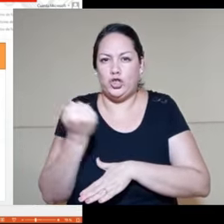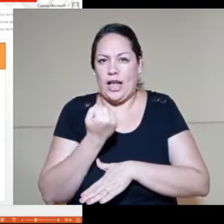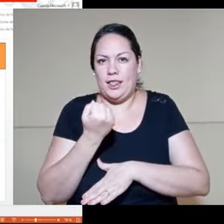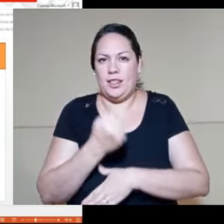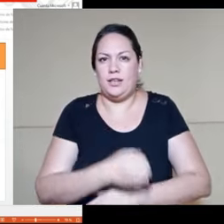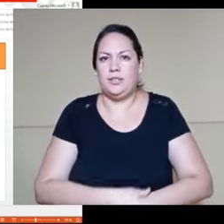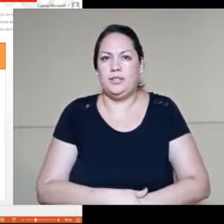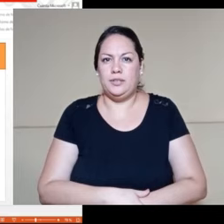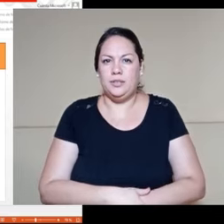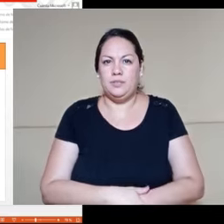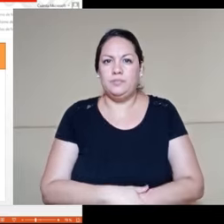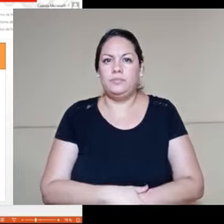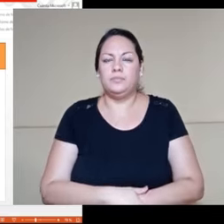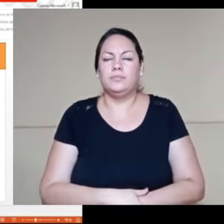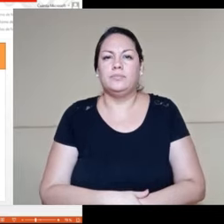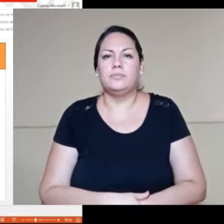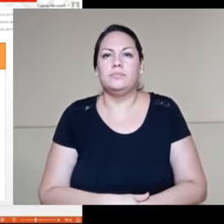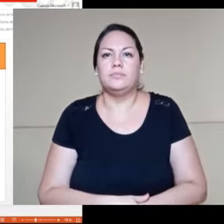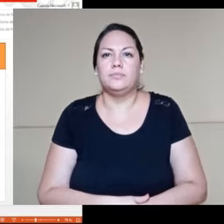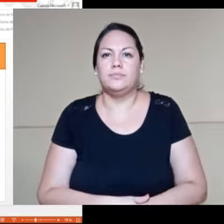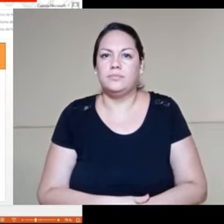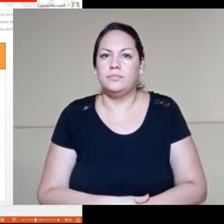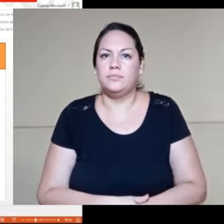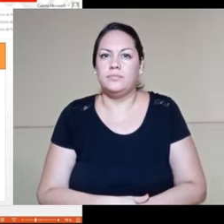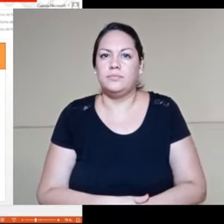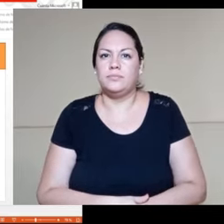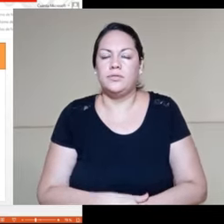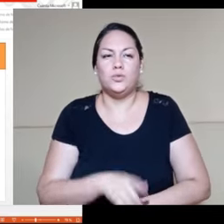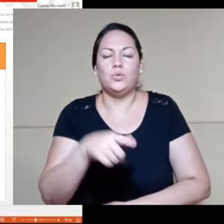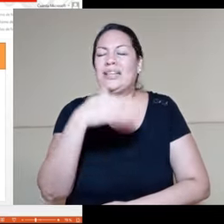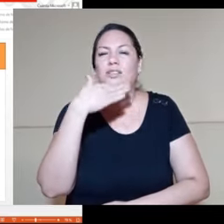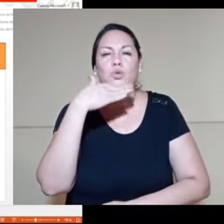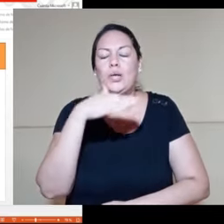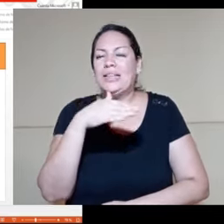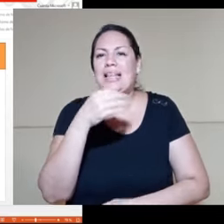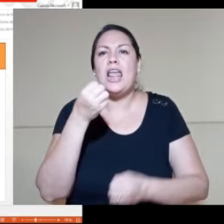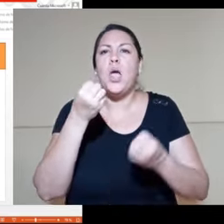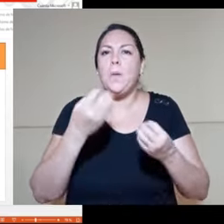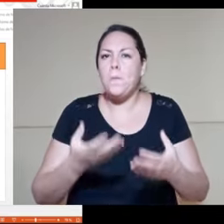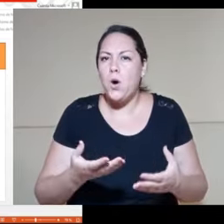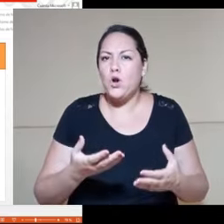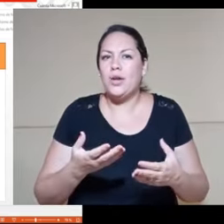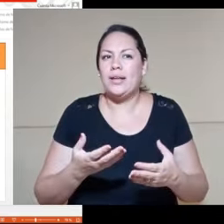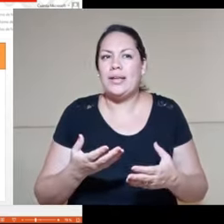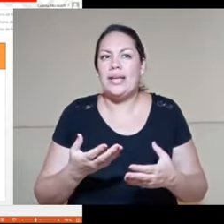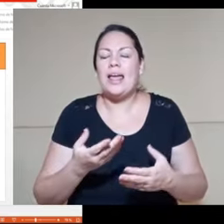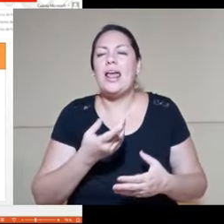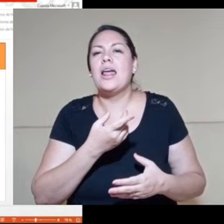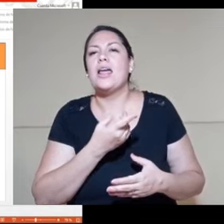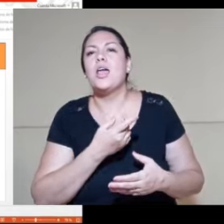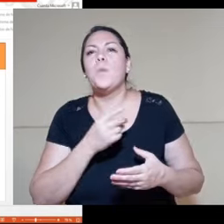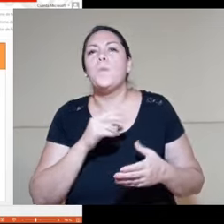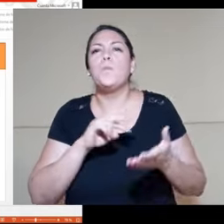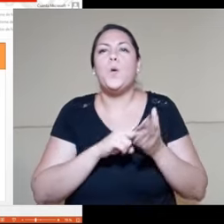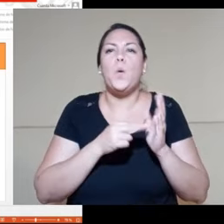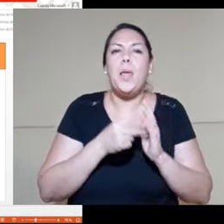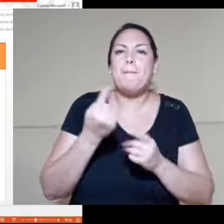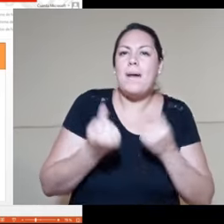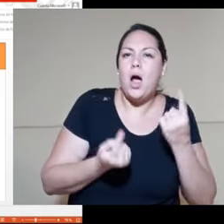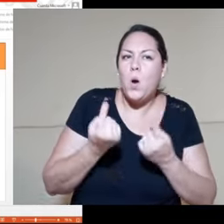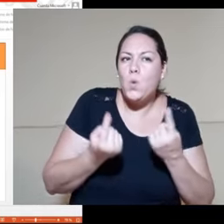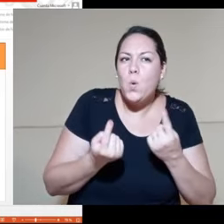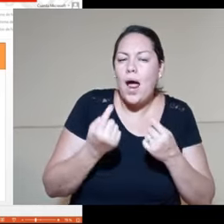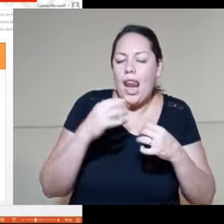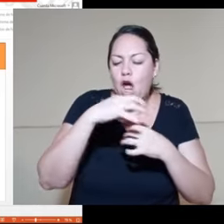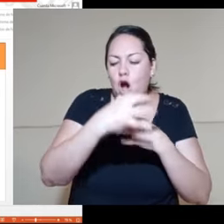para todas estas cosas y estas cuestiones que después ustedes la van a ver la aplicación, pero si no entienden el porqué y no entienden dónde está